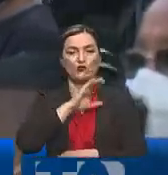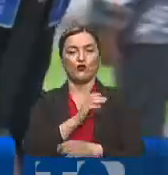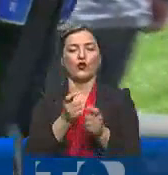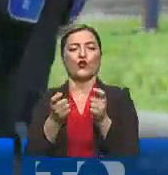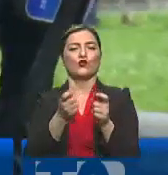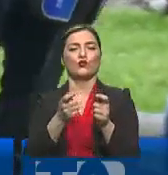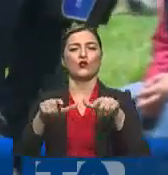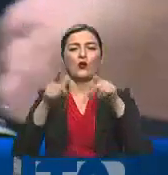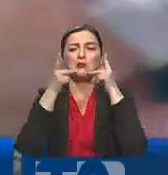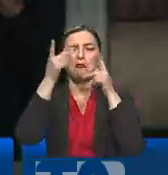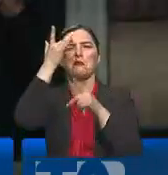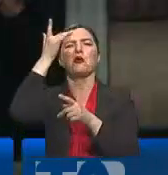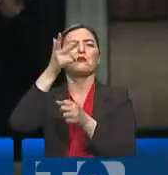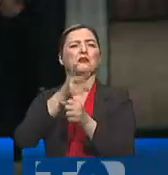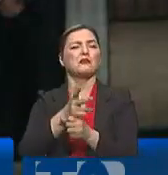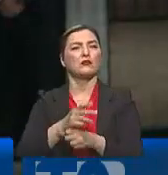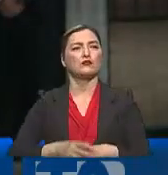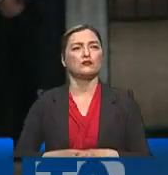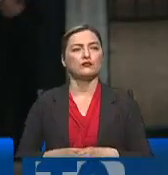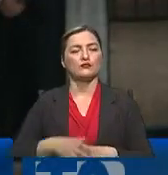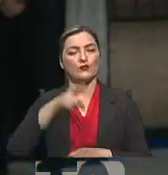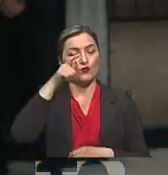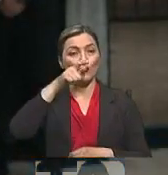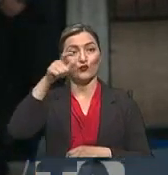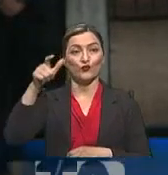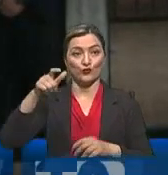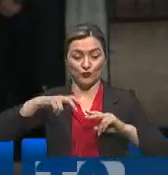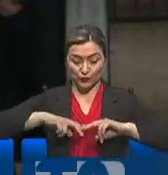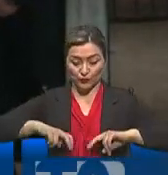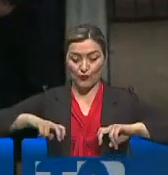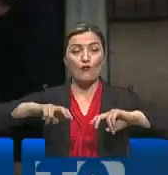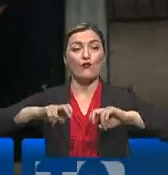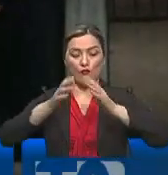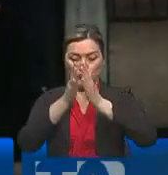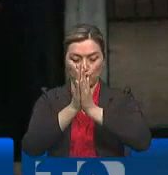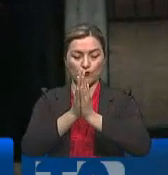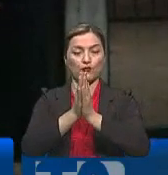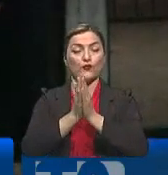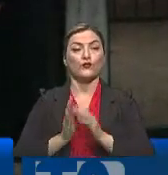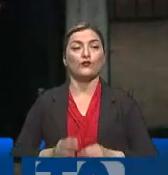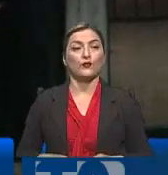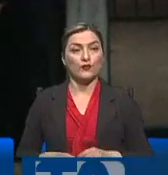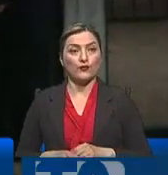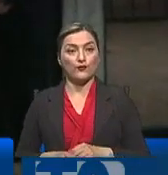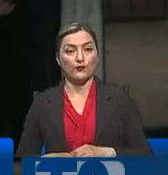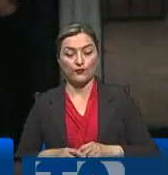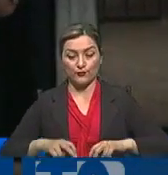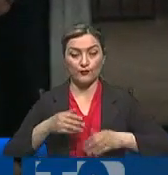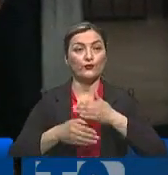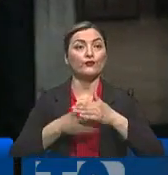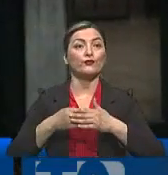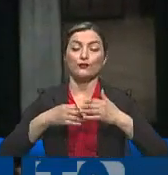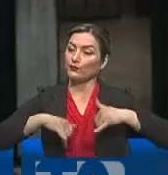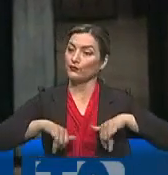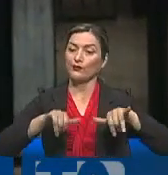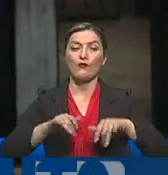el control del espacio público. La fiscalía, entiendo yo, está investigando este tema y el pedido es para que acelere esas investigaciones y que